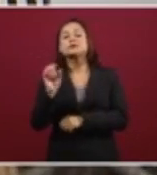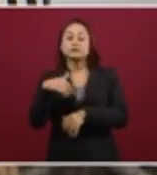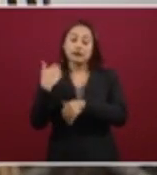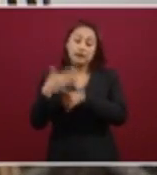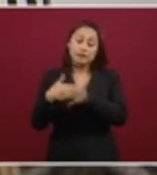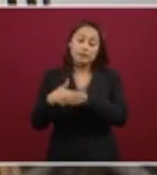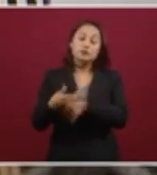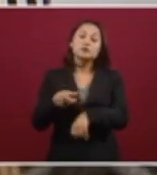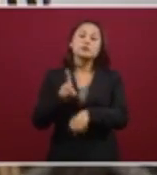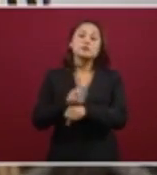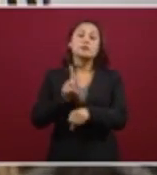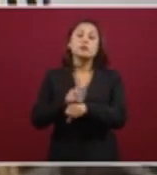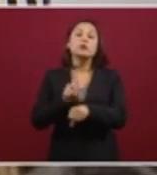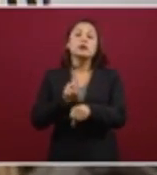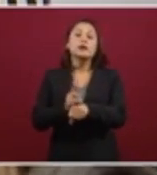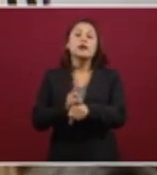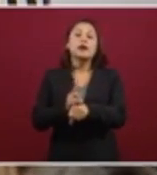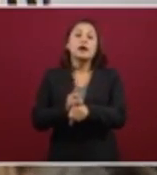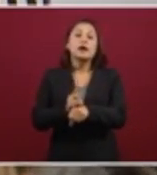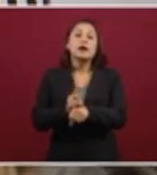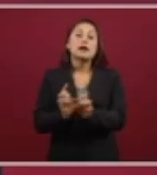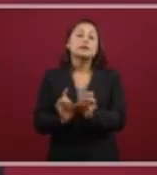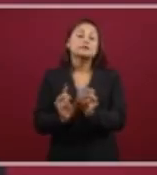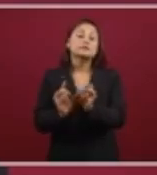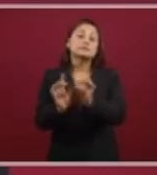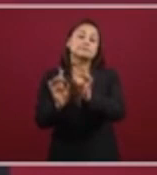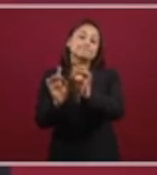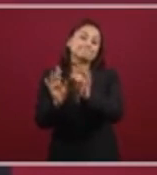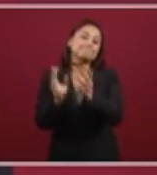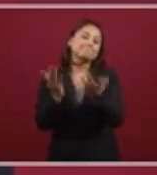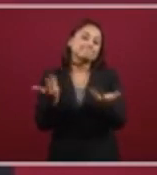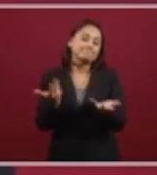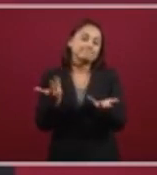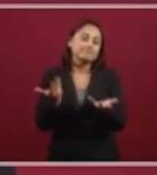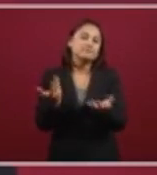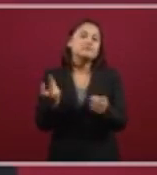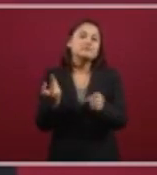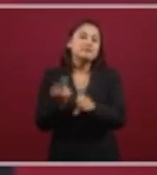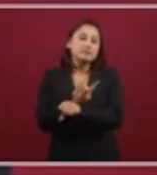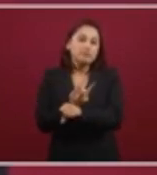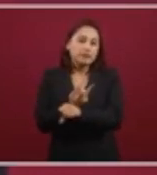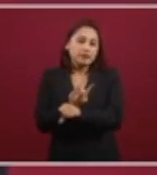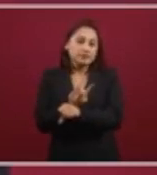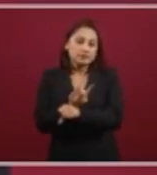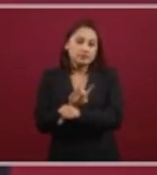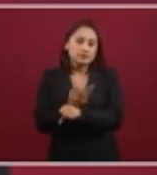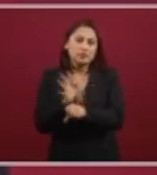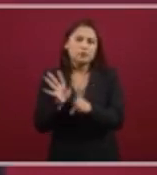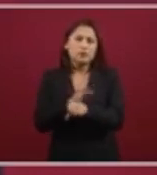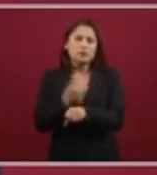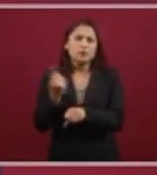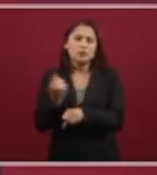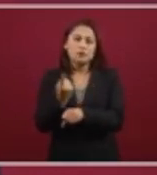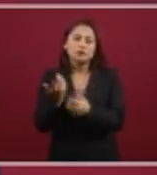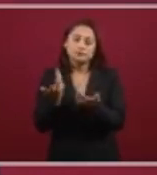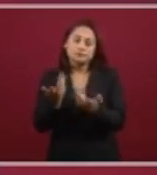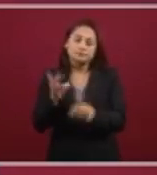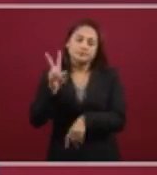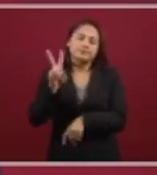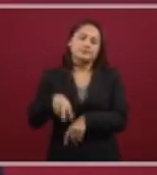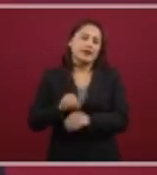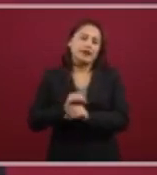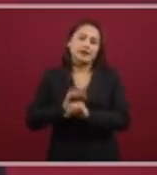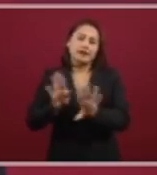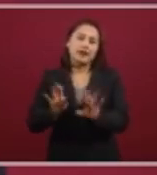una declinación en cuanto a estas expresiones, pues se debe fundamentalmente a que hemos lesionado, sin duda,